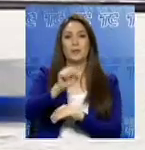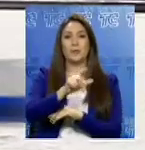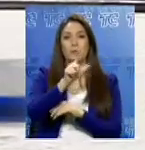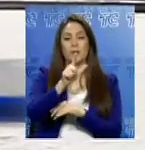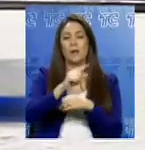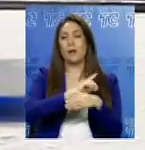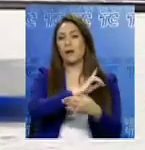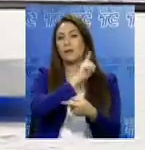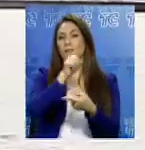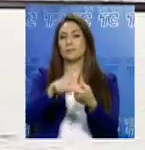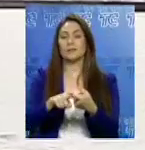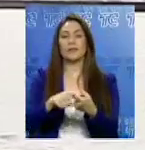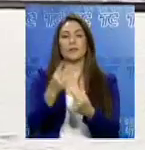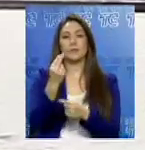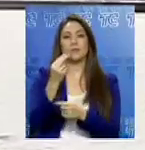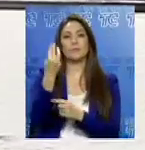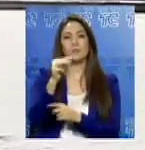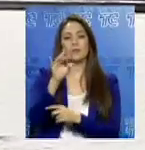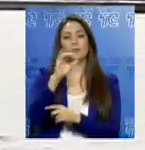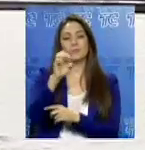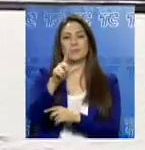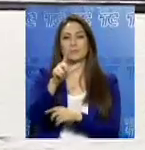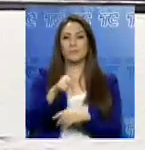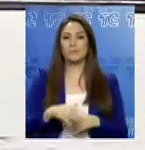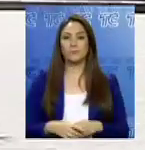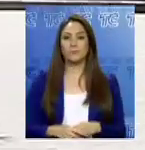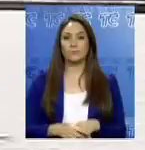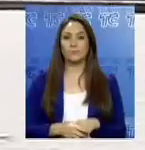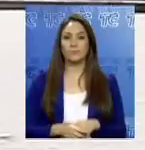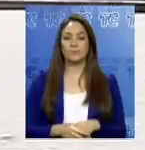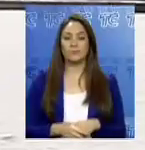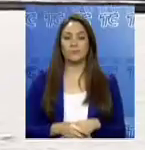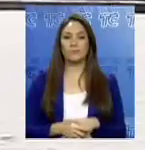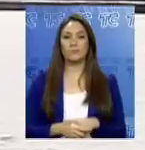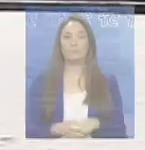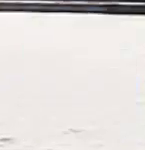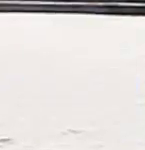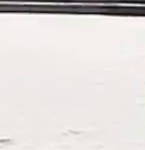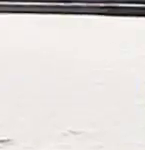extenderán hasta el mediodía del miércoles 8 de julio. Karen Haro, TC Televisión.